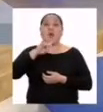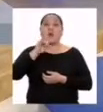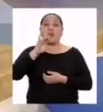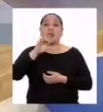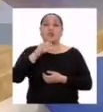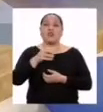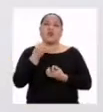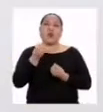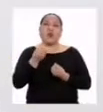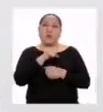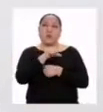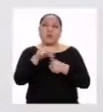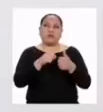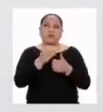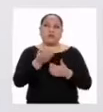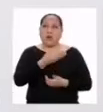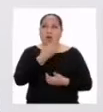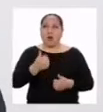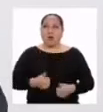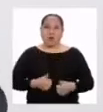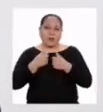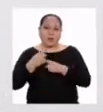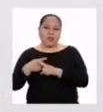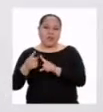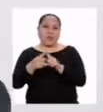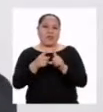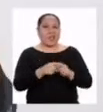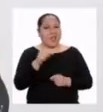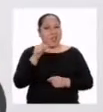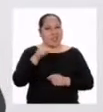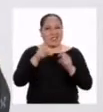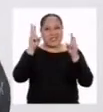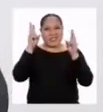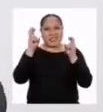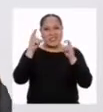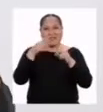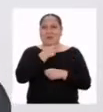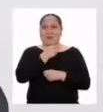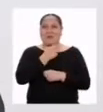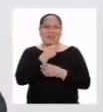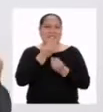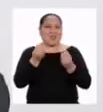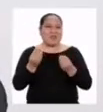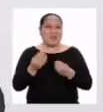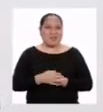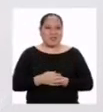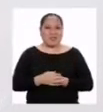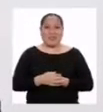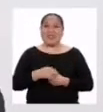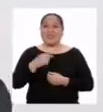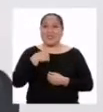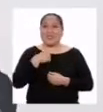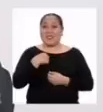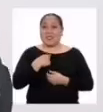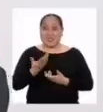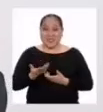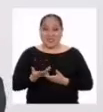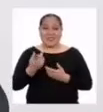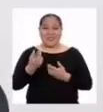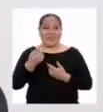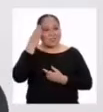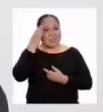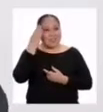la diversidad. Uy, entonces el tema de hoy me gusta un montón, porque justo trata de